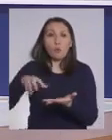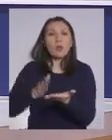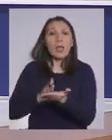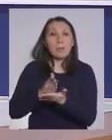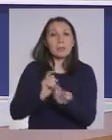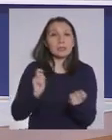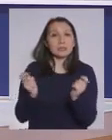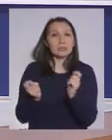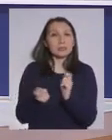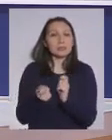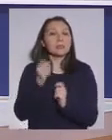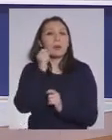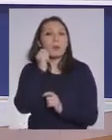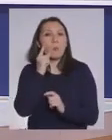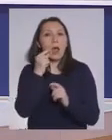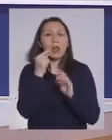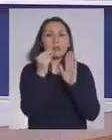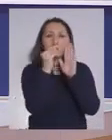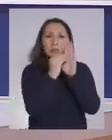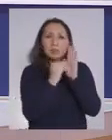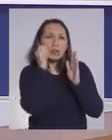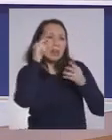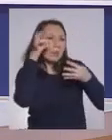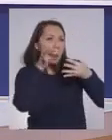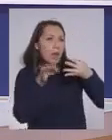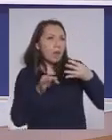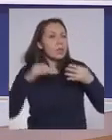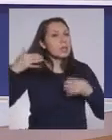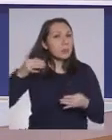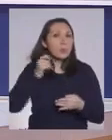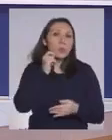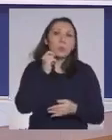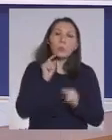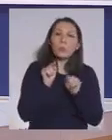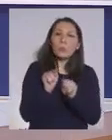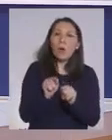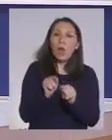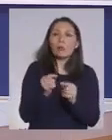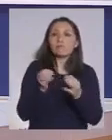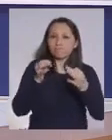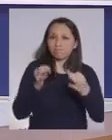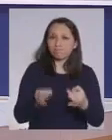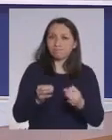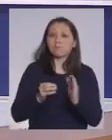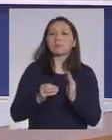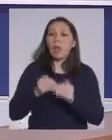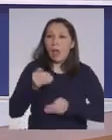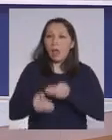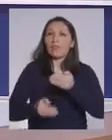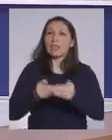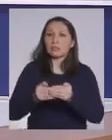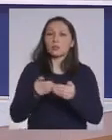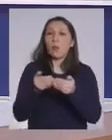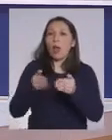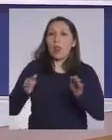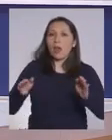transmisión qué indicadores se están tomando en cuenta se están considerando para avanzar en esta